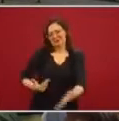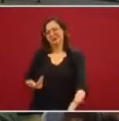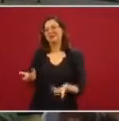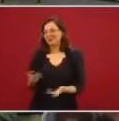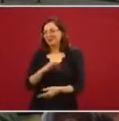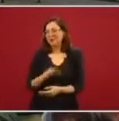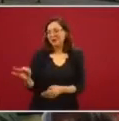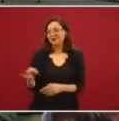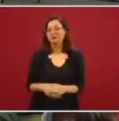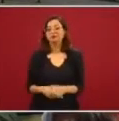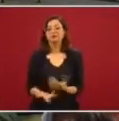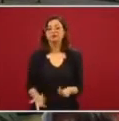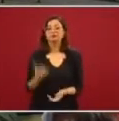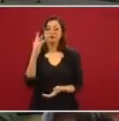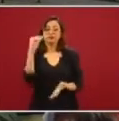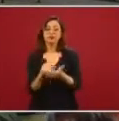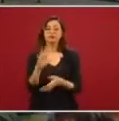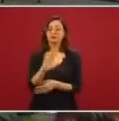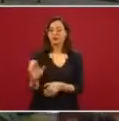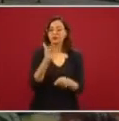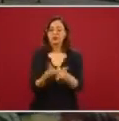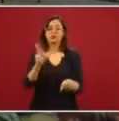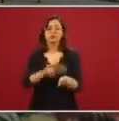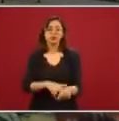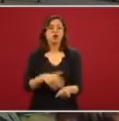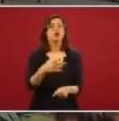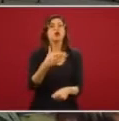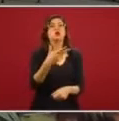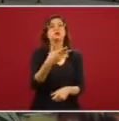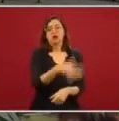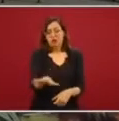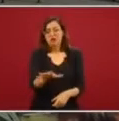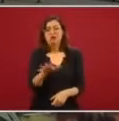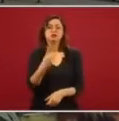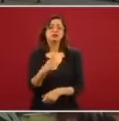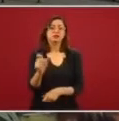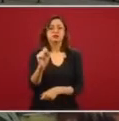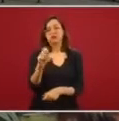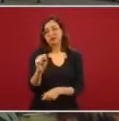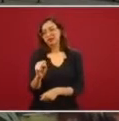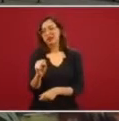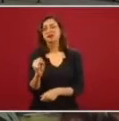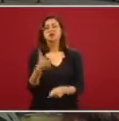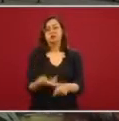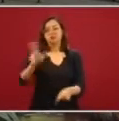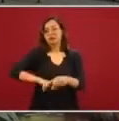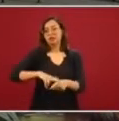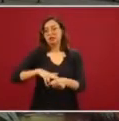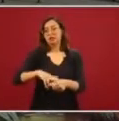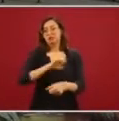hay 2.500 hospitales un poquito más de 2500 hospitales generales y cerca de 160 hospitales de alta especialidad